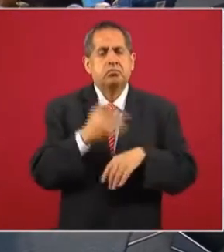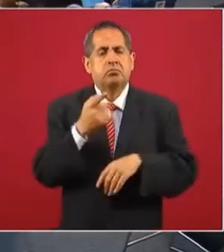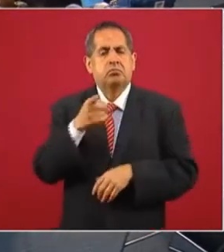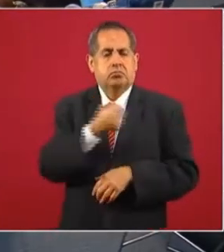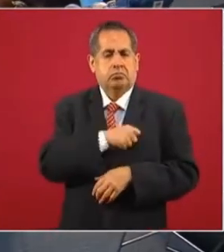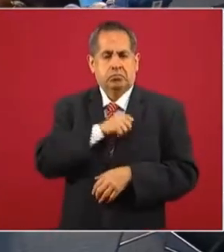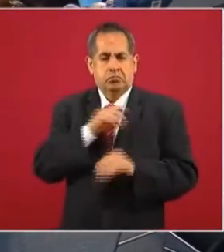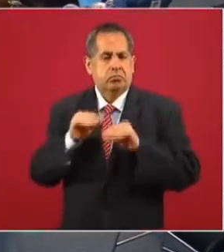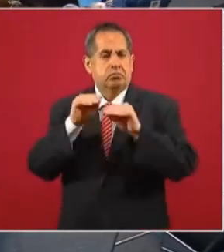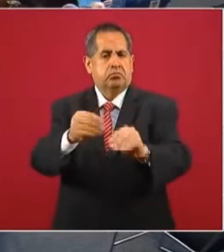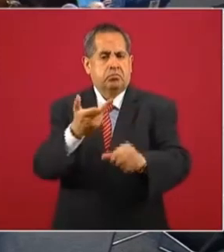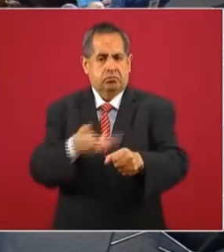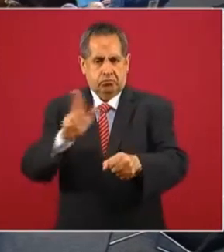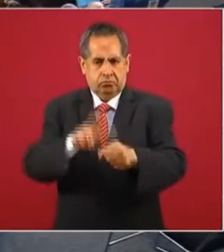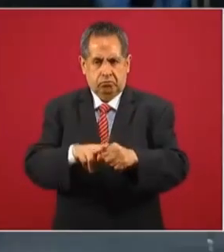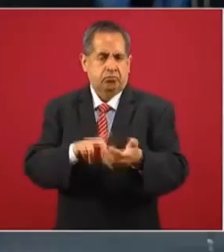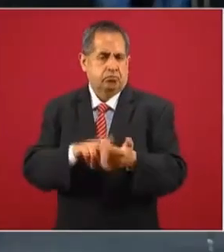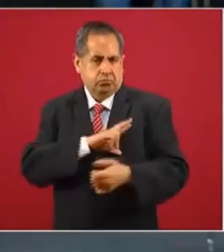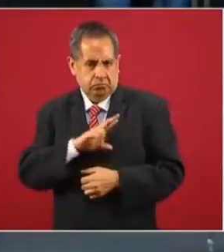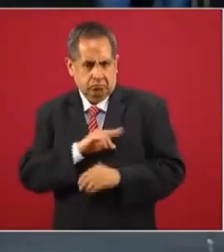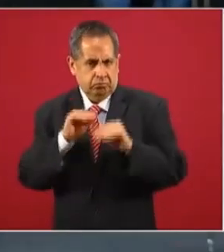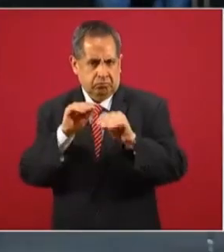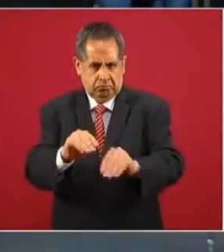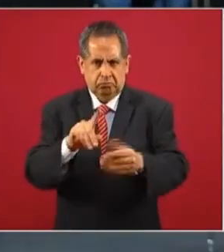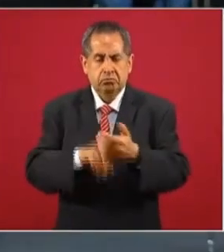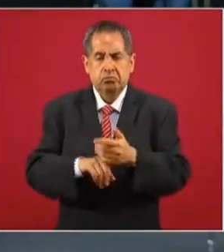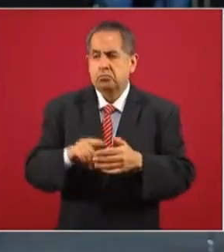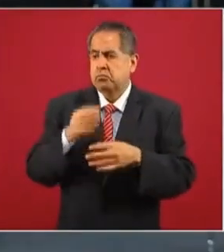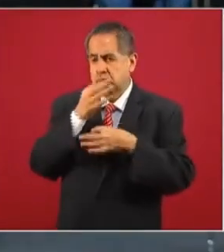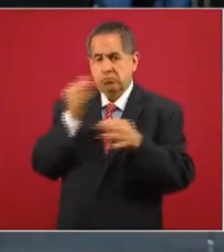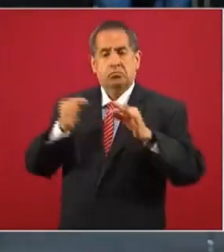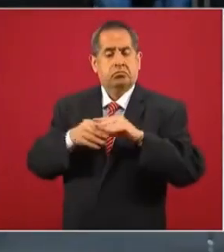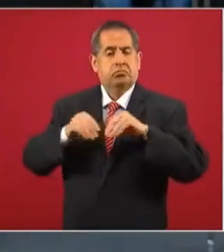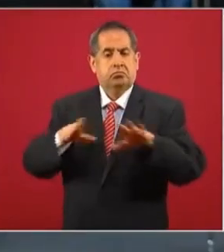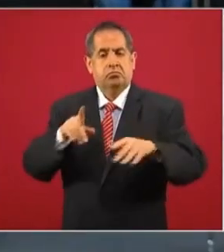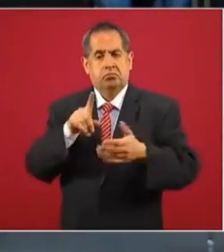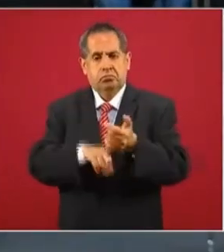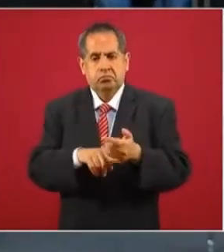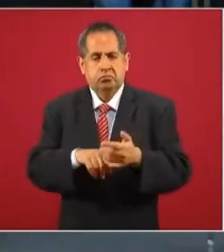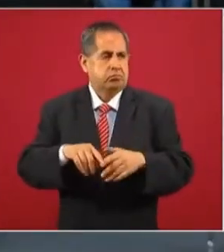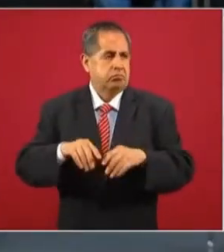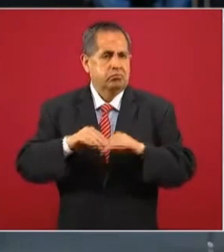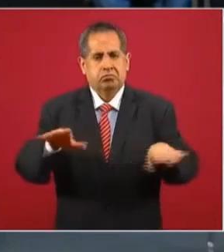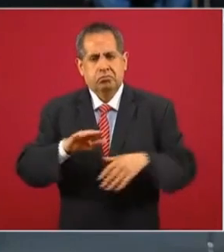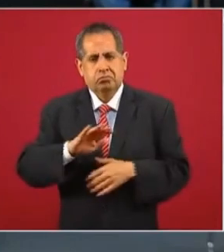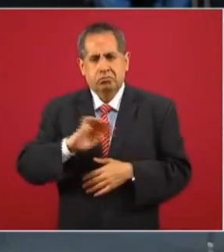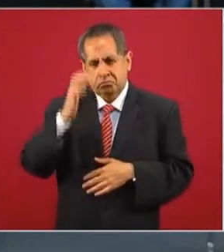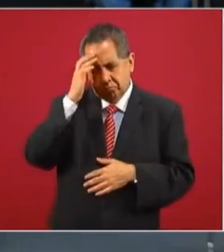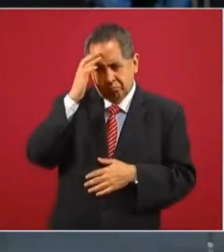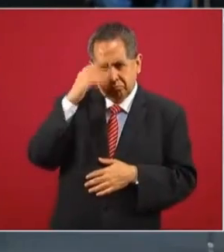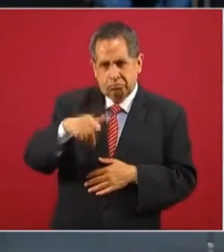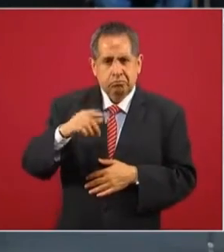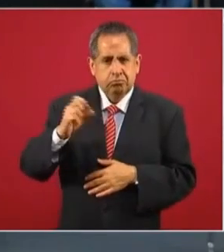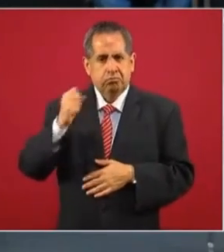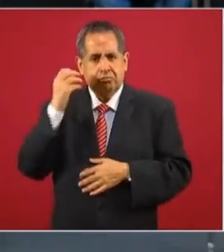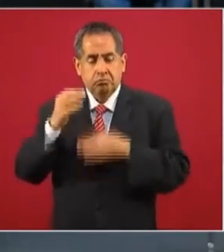había llevado a un hospital privado, incluso había un comunicado que pues ya se había dado a conocer incluso antes, unos minutos antes de la